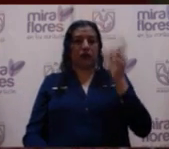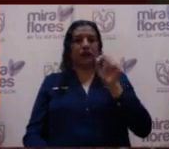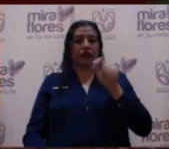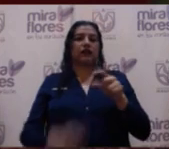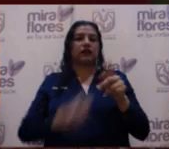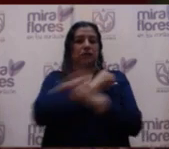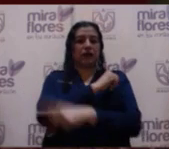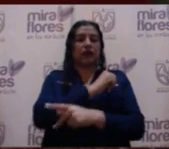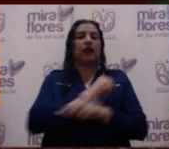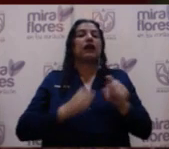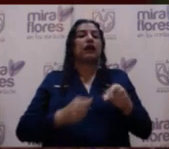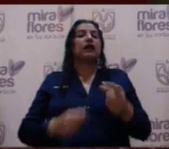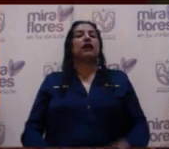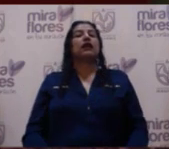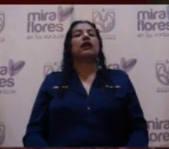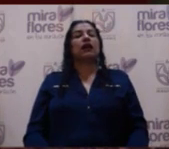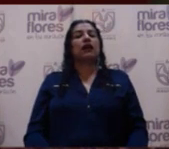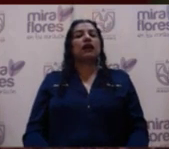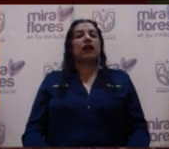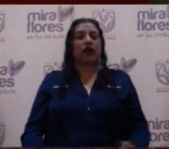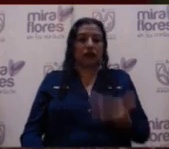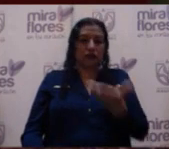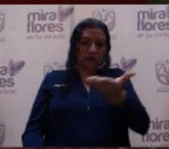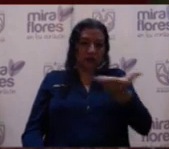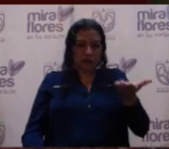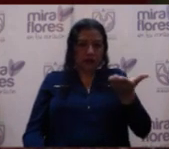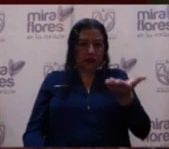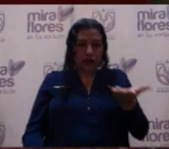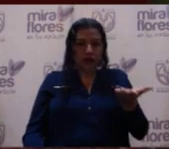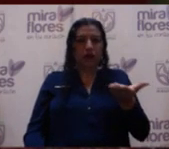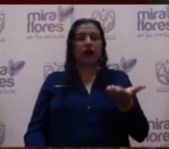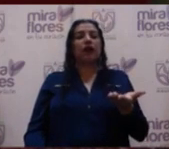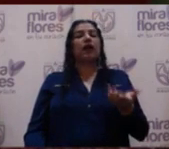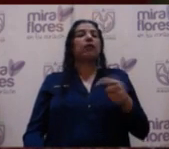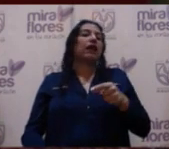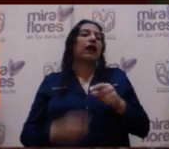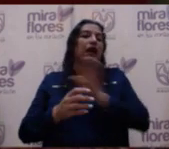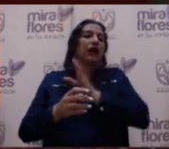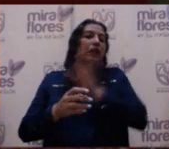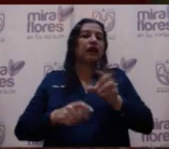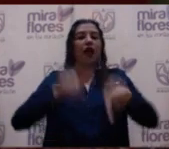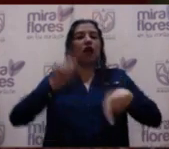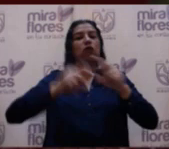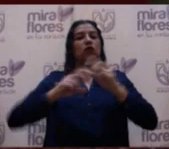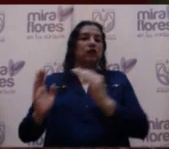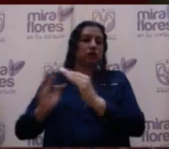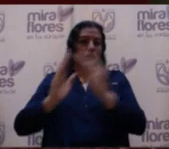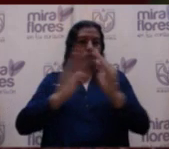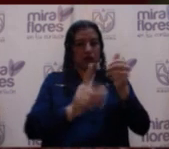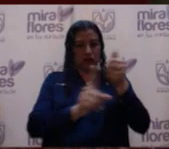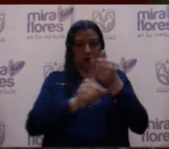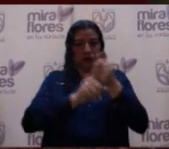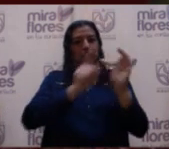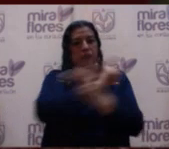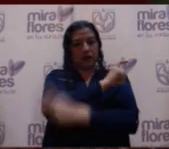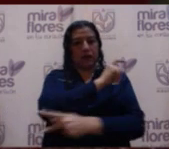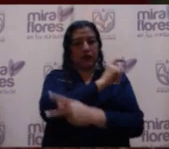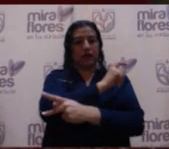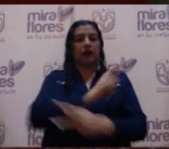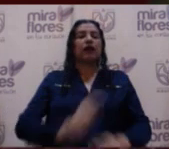Y en este caso tuvimos esa invitación para estar en algunas ciudades del país